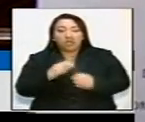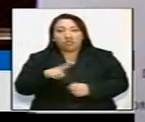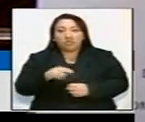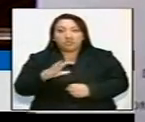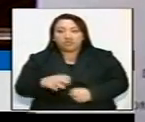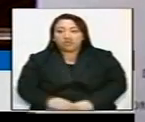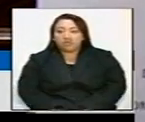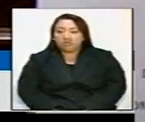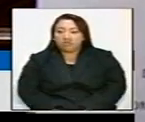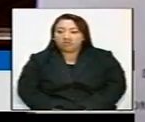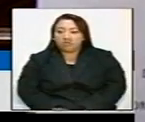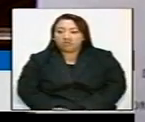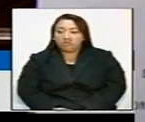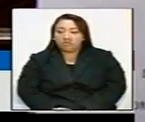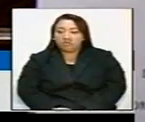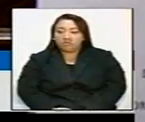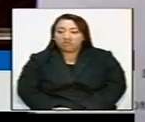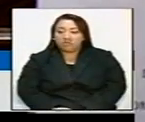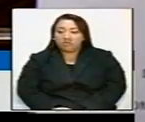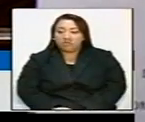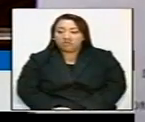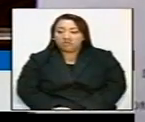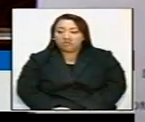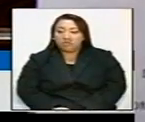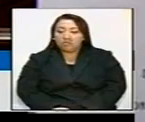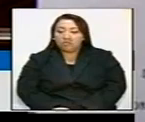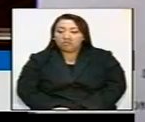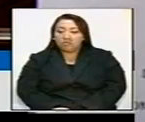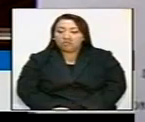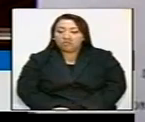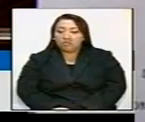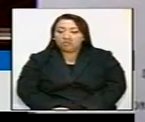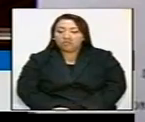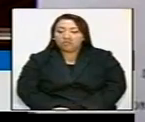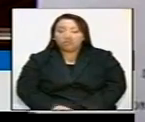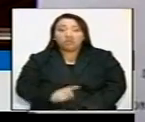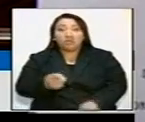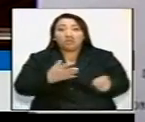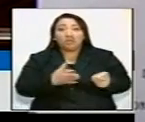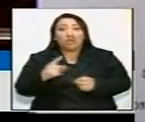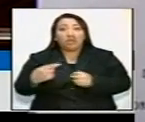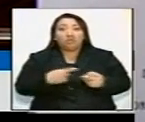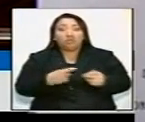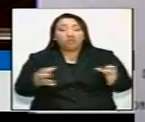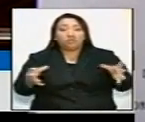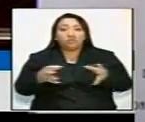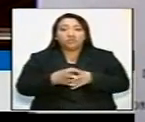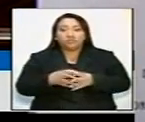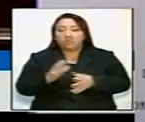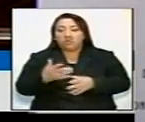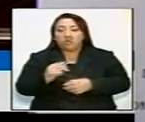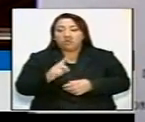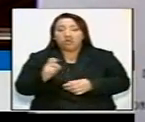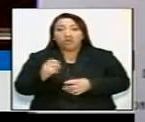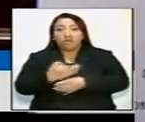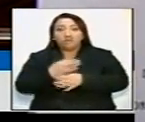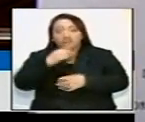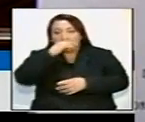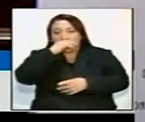2005 lanzamos el primer plan de competitividad con un conjunto aproximado de 100